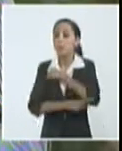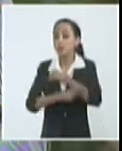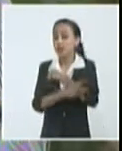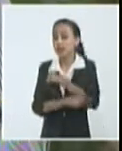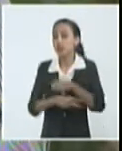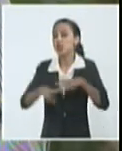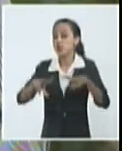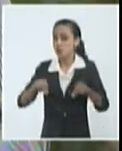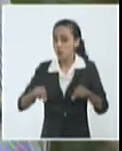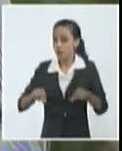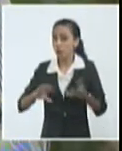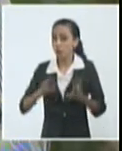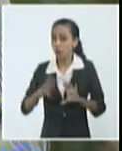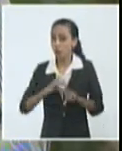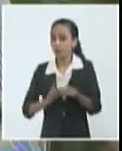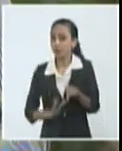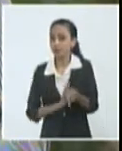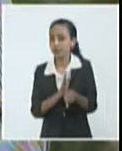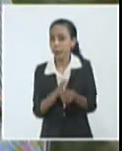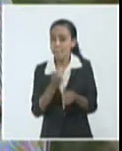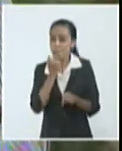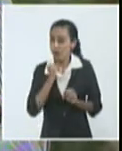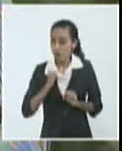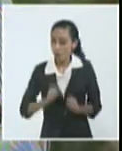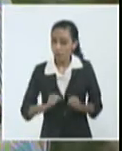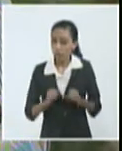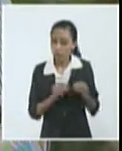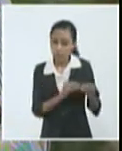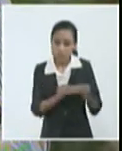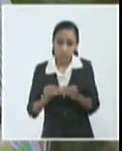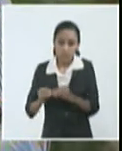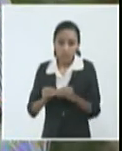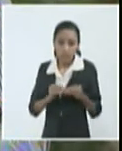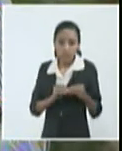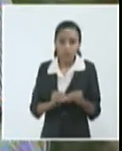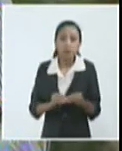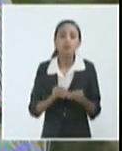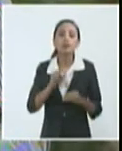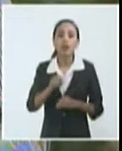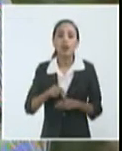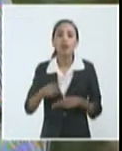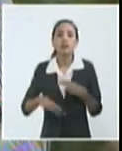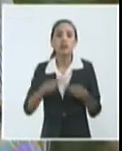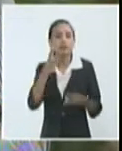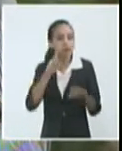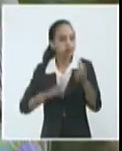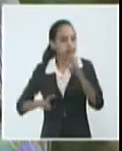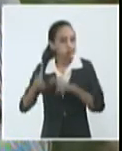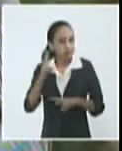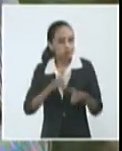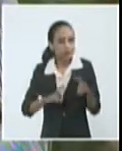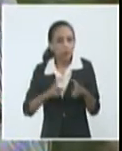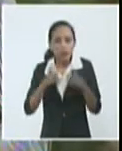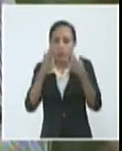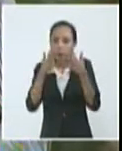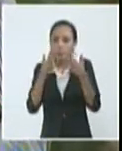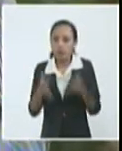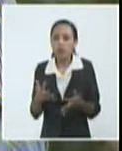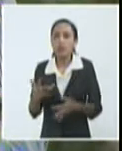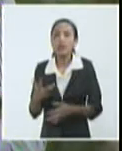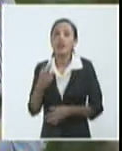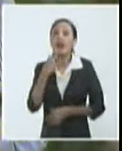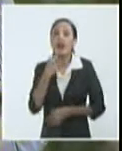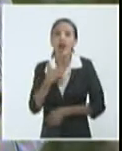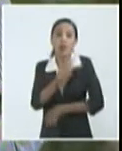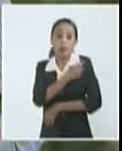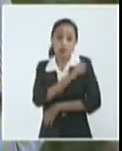cepas más agresivas han realizado estudios que determinan que es importante dosis de refuerzo